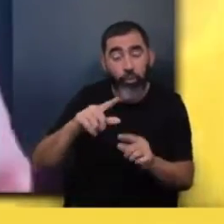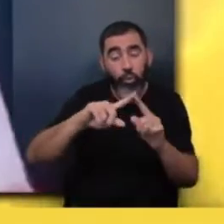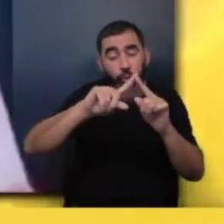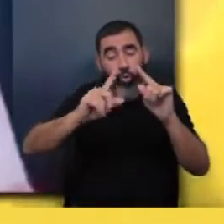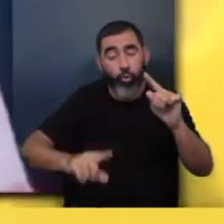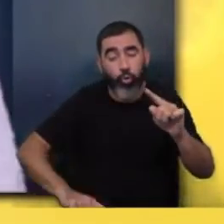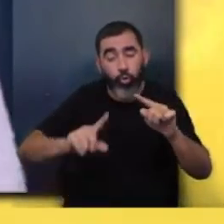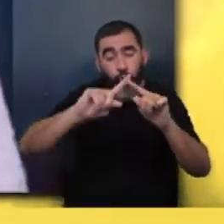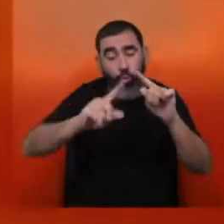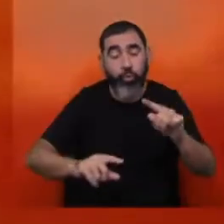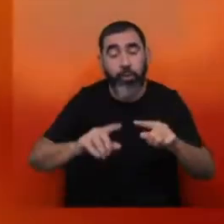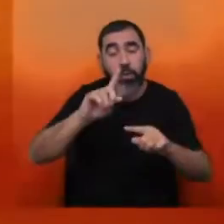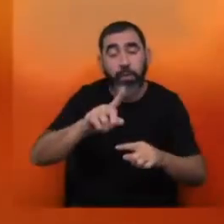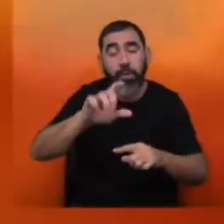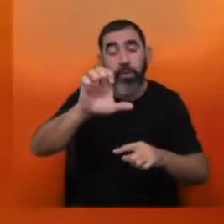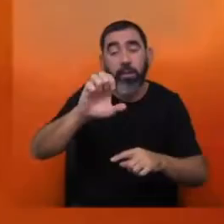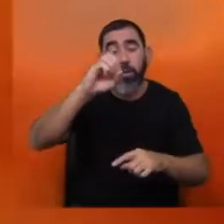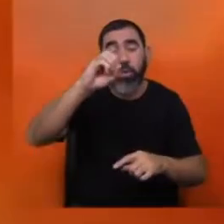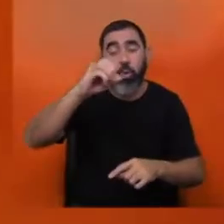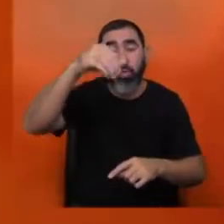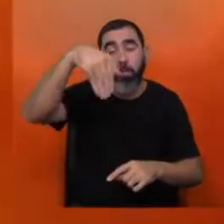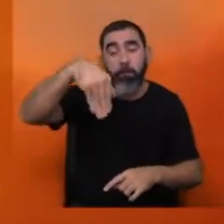tormenta geomagnética.